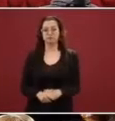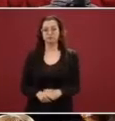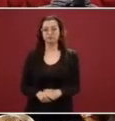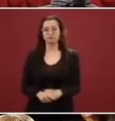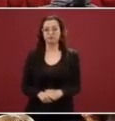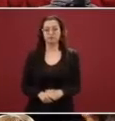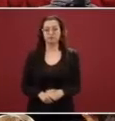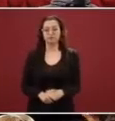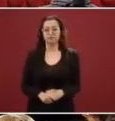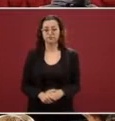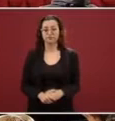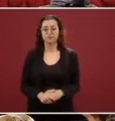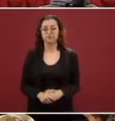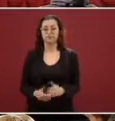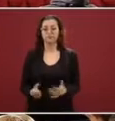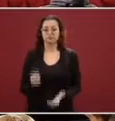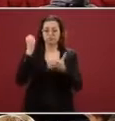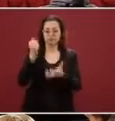A la fecha se han ejercido más de